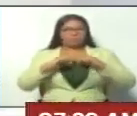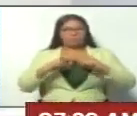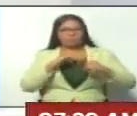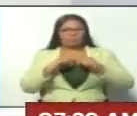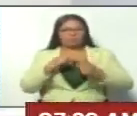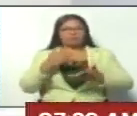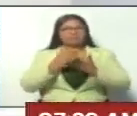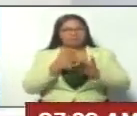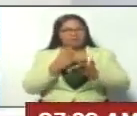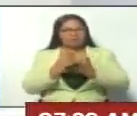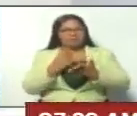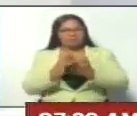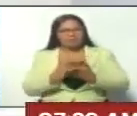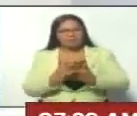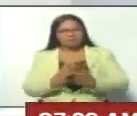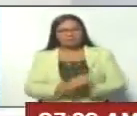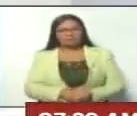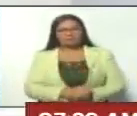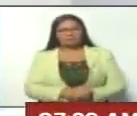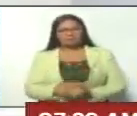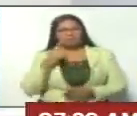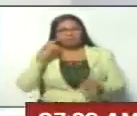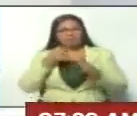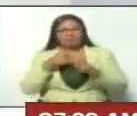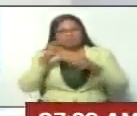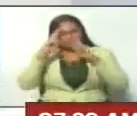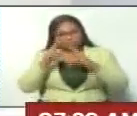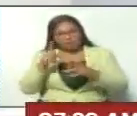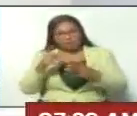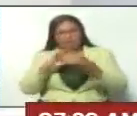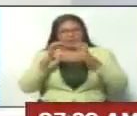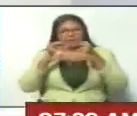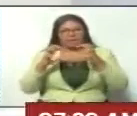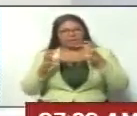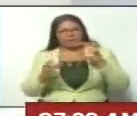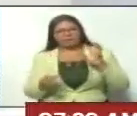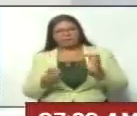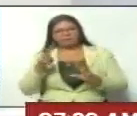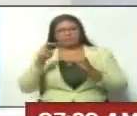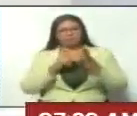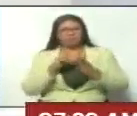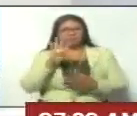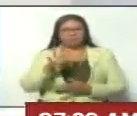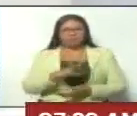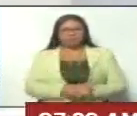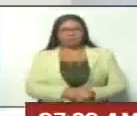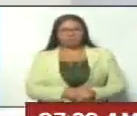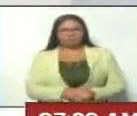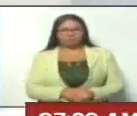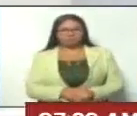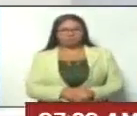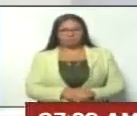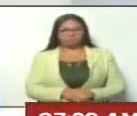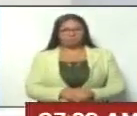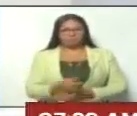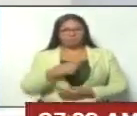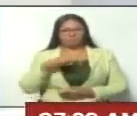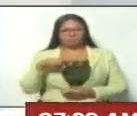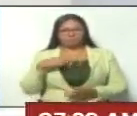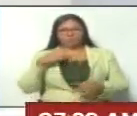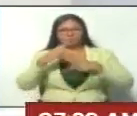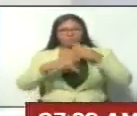bastante importante, que fue una de las causas que originó ese deterioro. En el 2004 se produce,